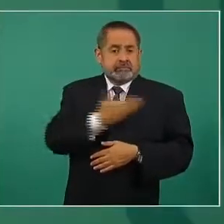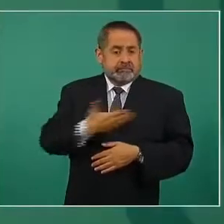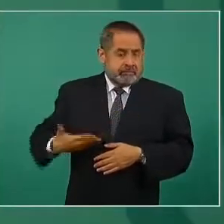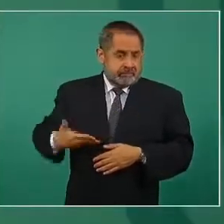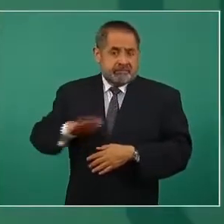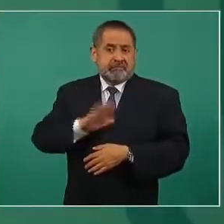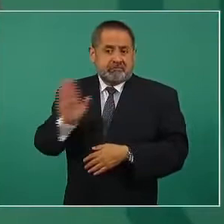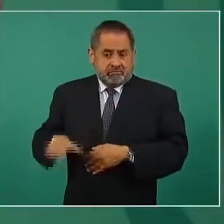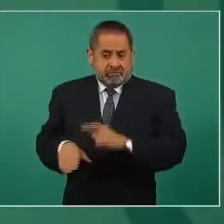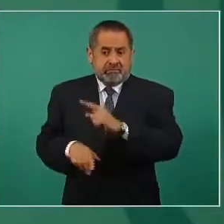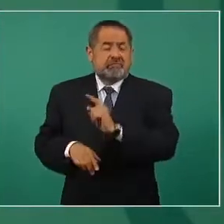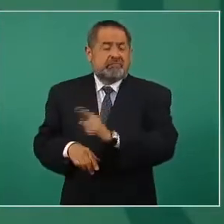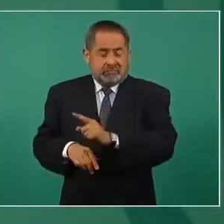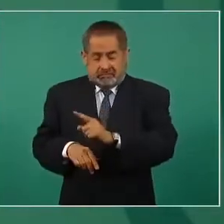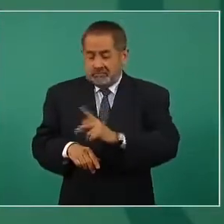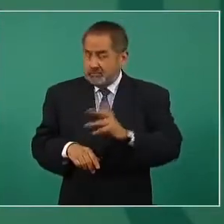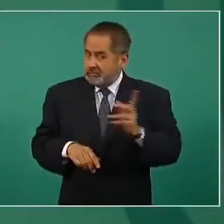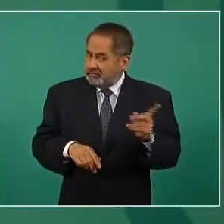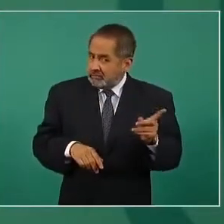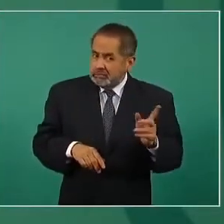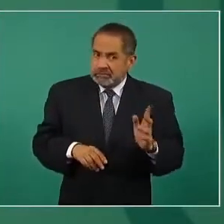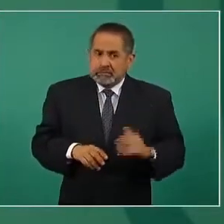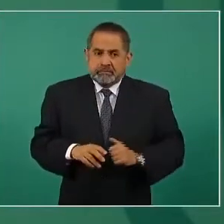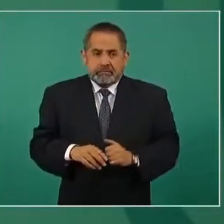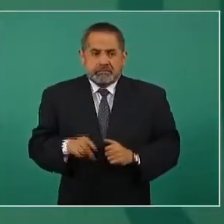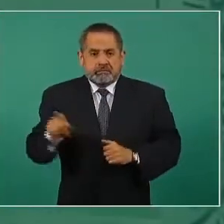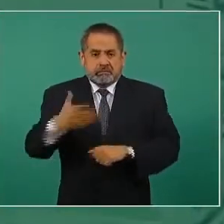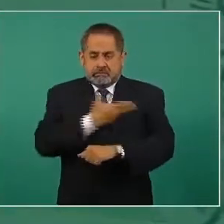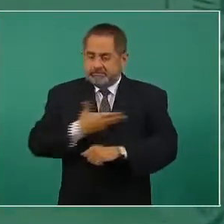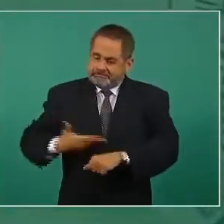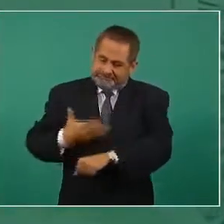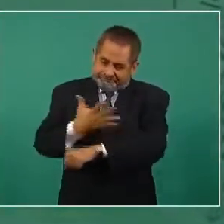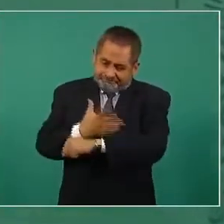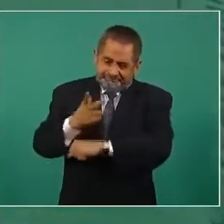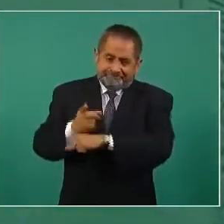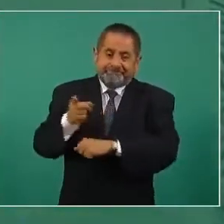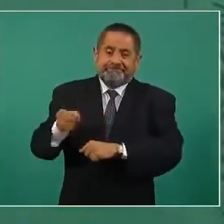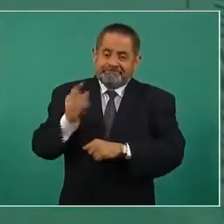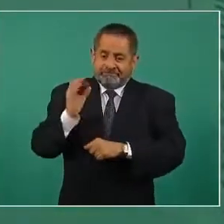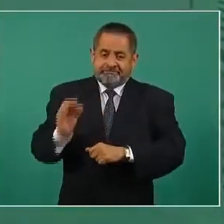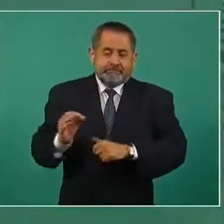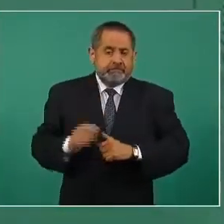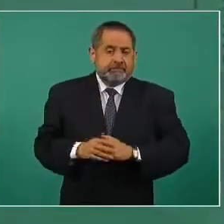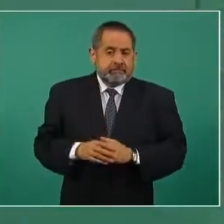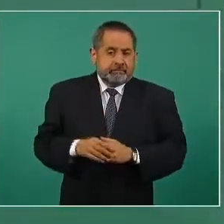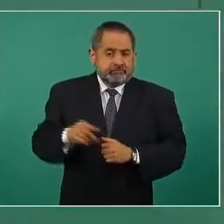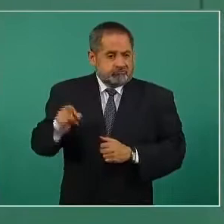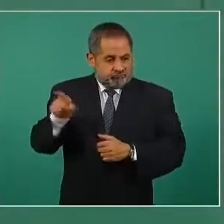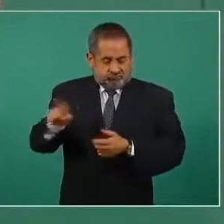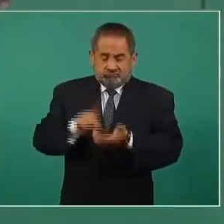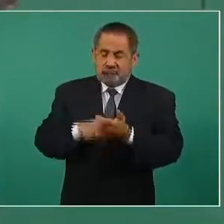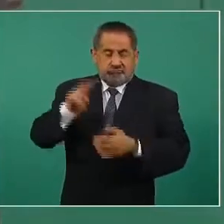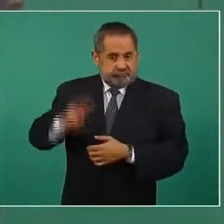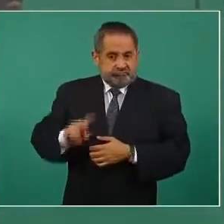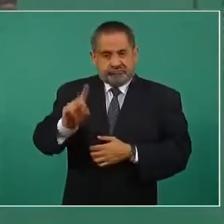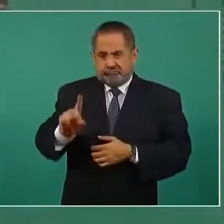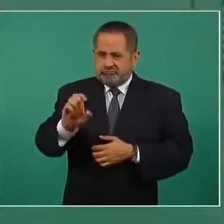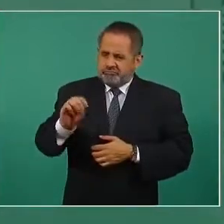presidente honesto, un demócrata,